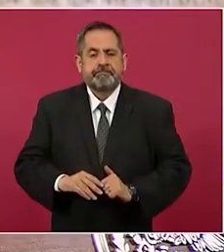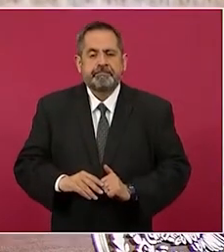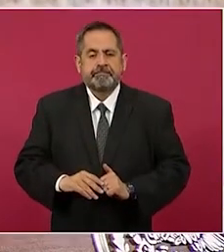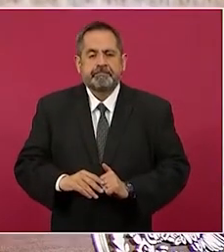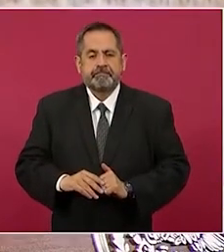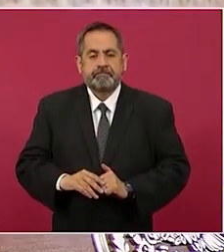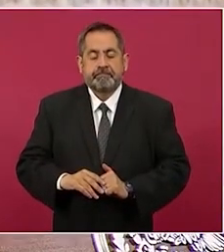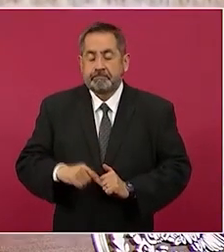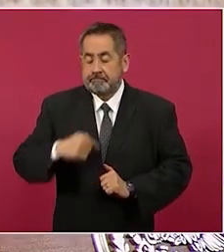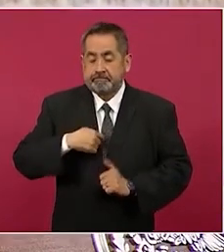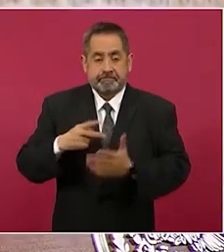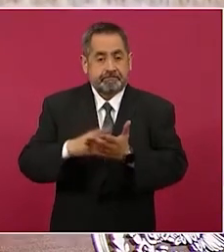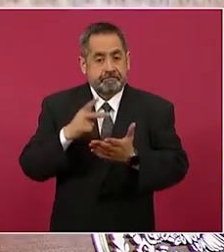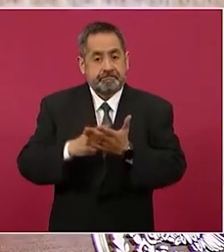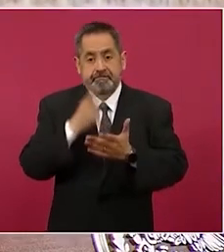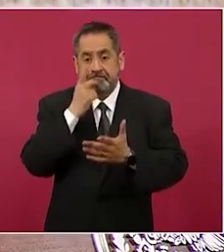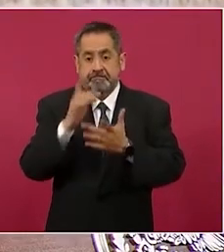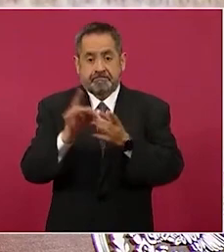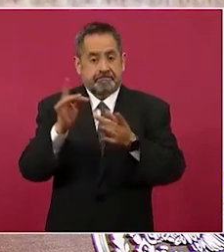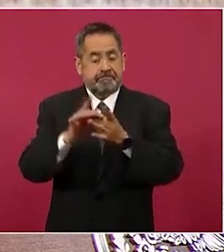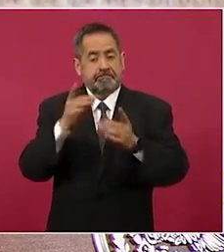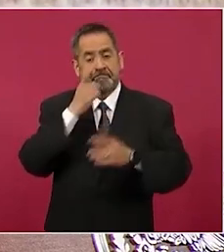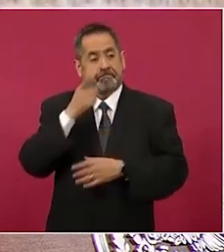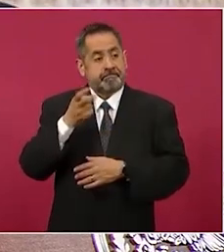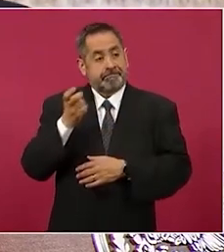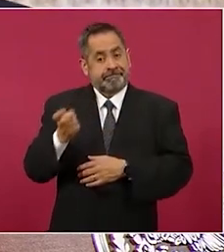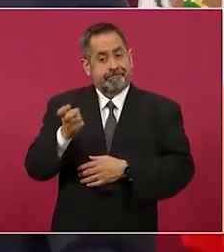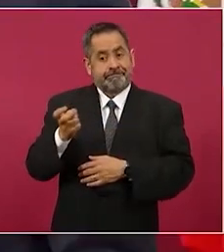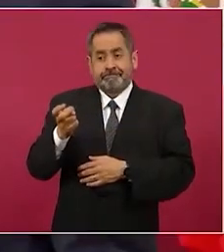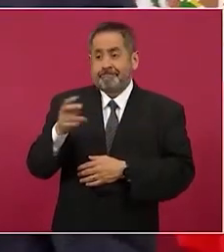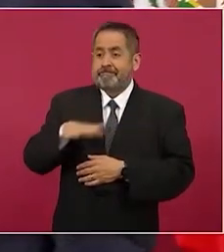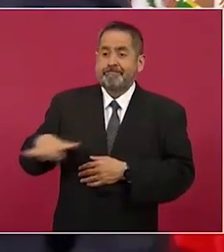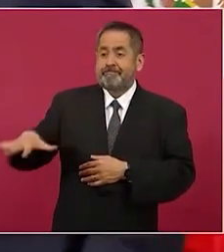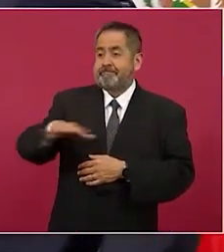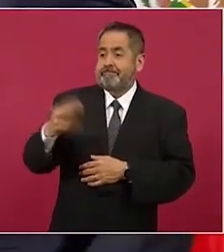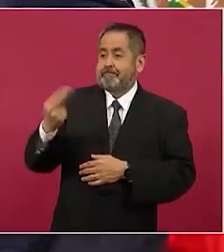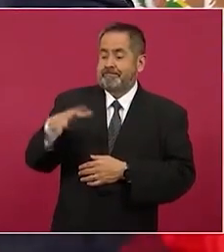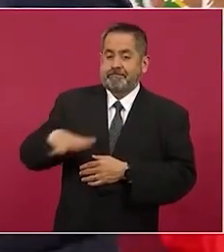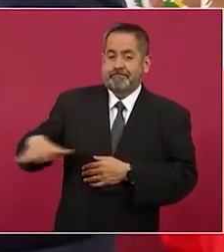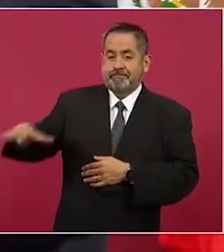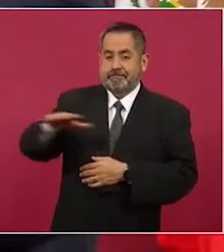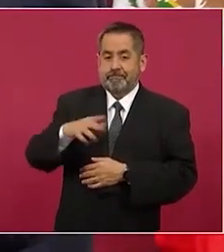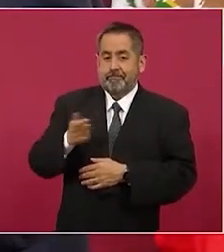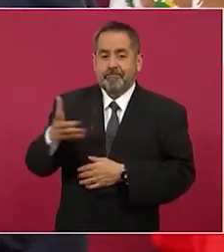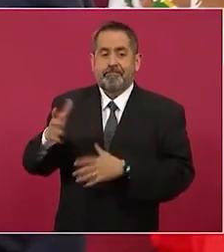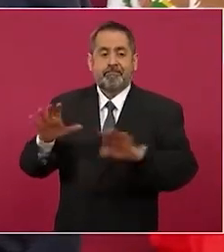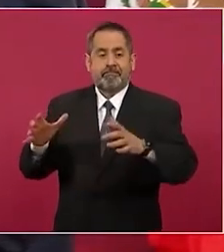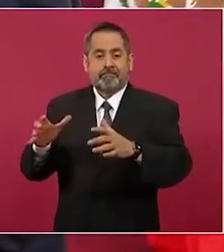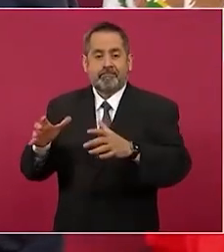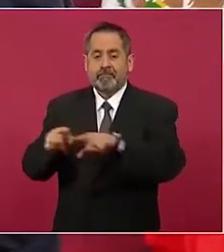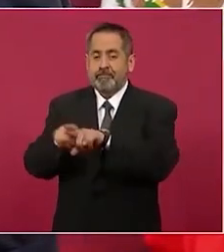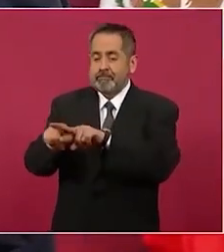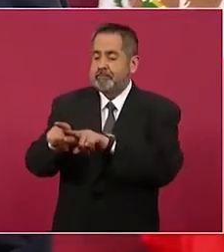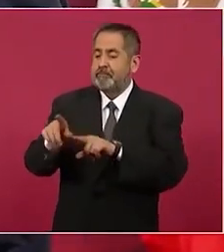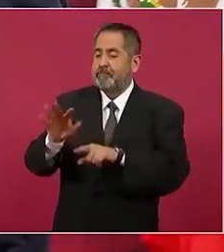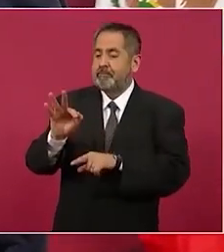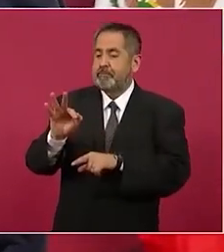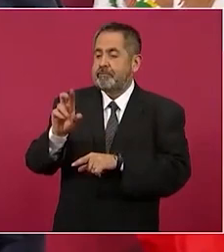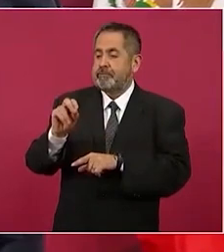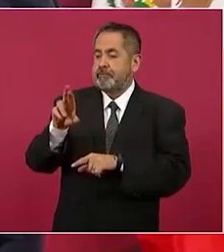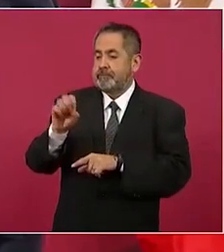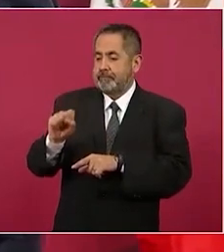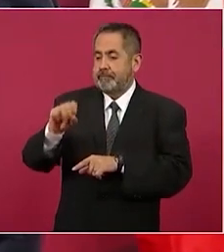Y yo he dicho que esa sierra debería de llamarse la Sierra de los Hermanos Flores Magón, así